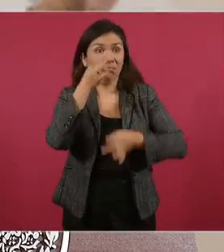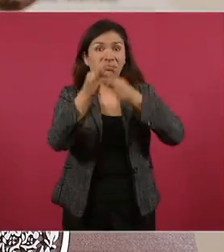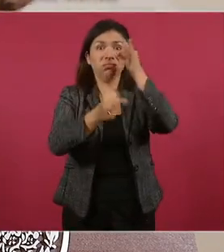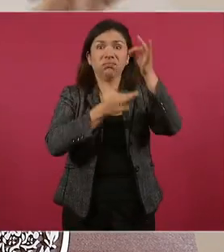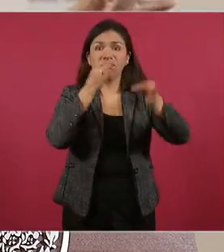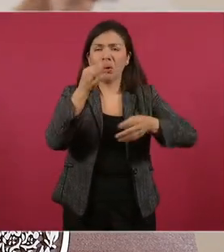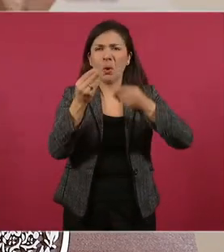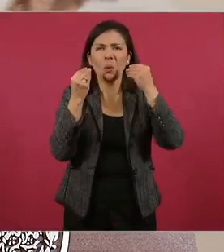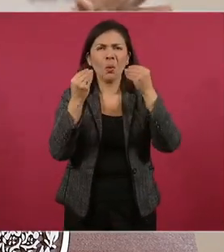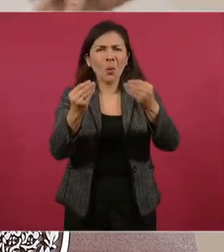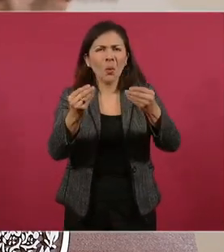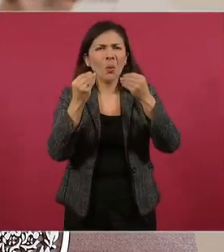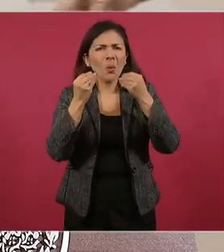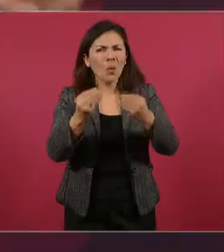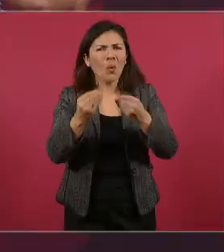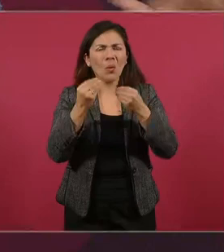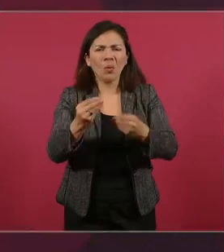cosas